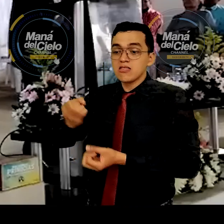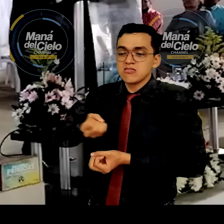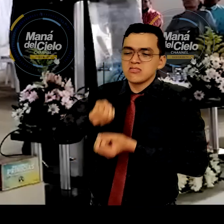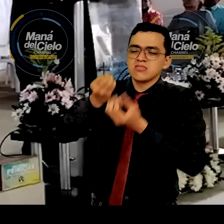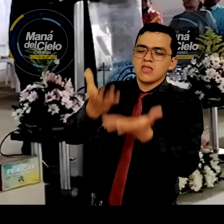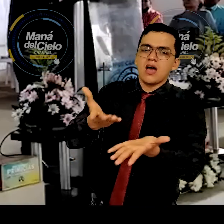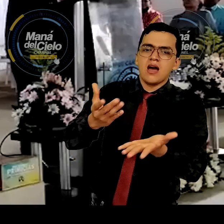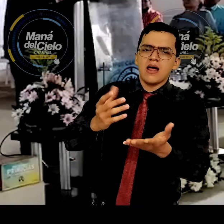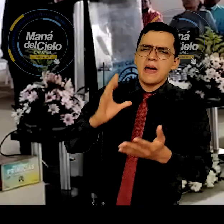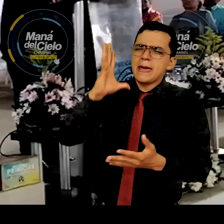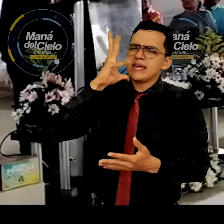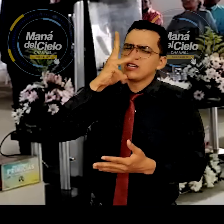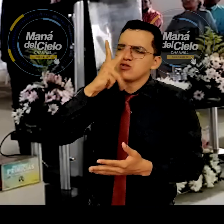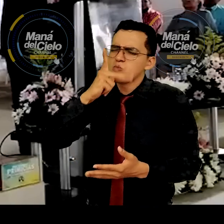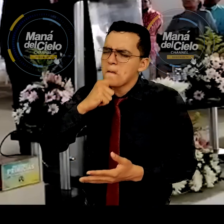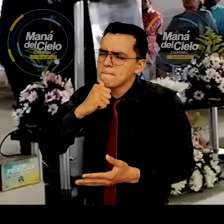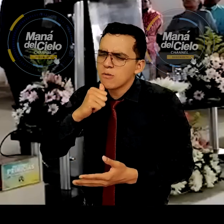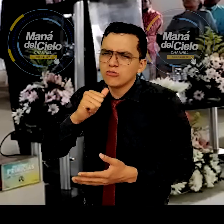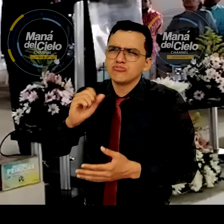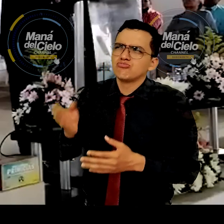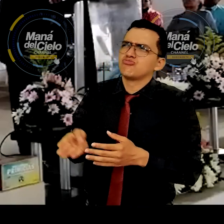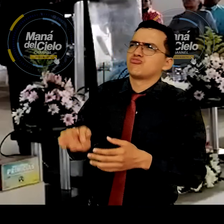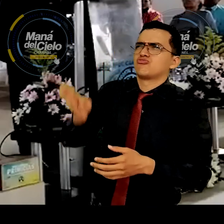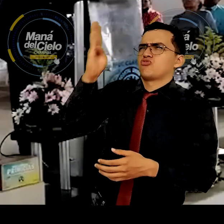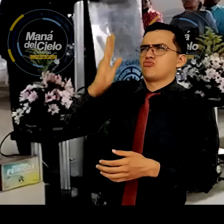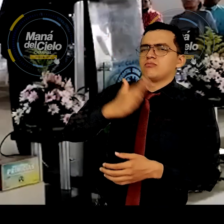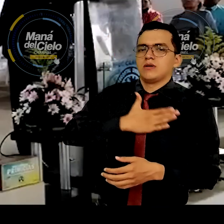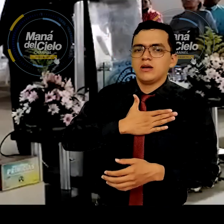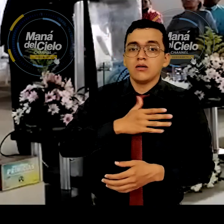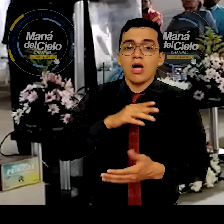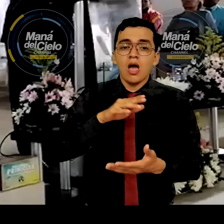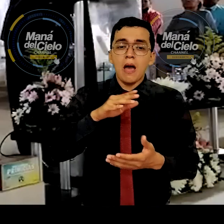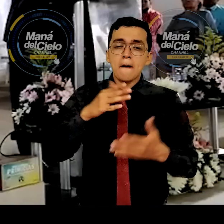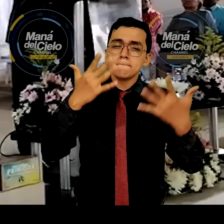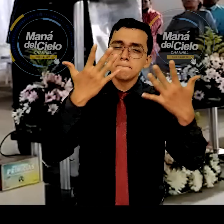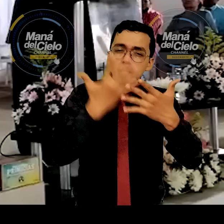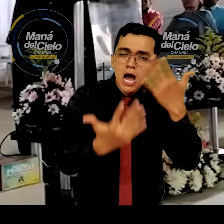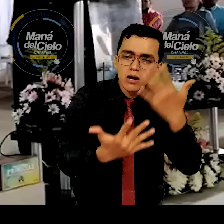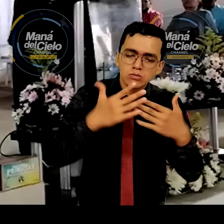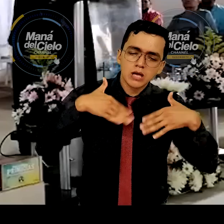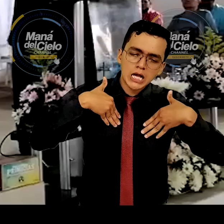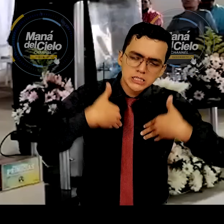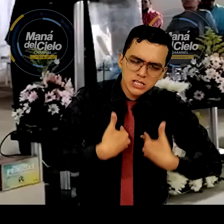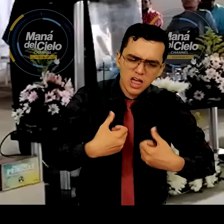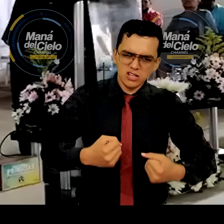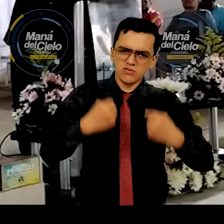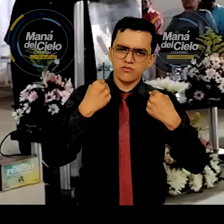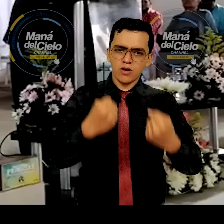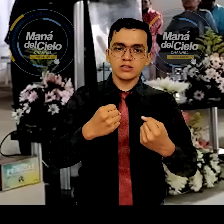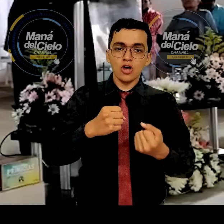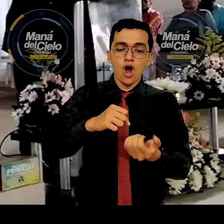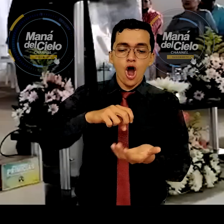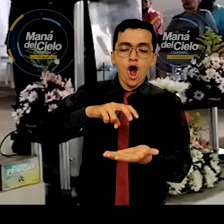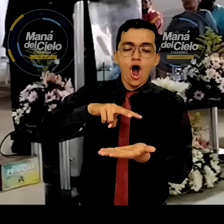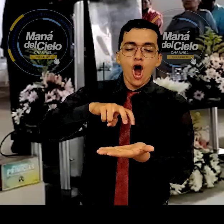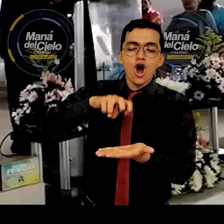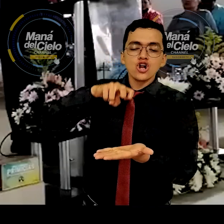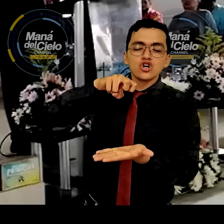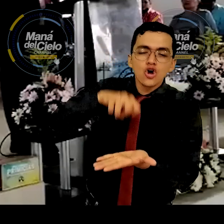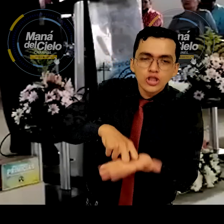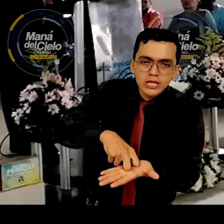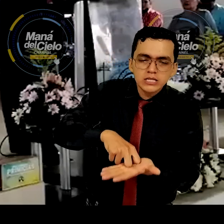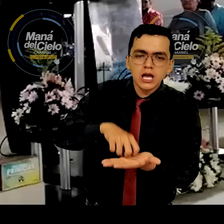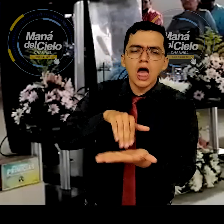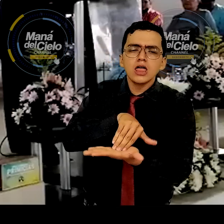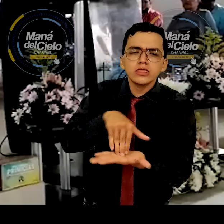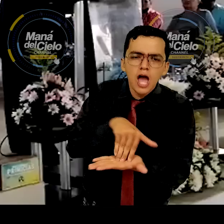Fortaleced las manos cansadas. Afirmad las rodillas endebles. Decídalo de corazón apocado, esforzaos, no temáis. He aquí que